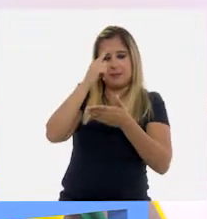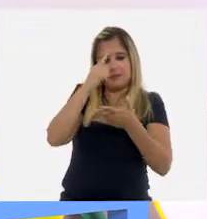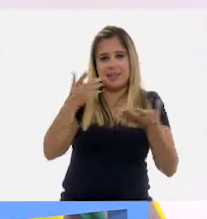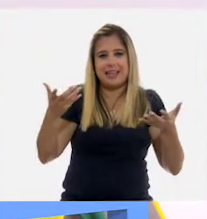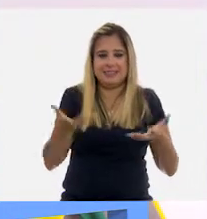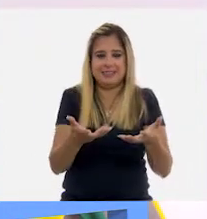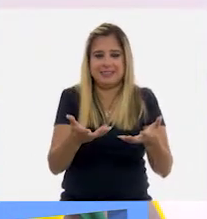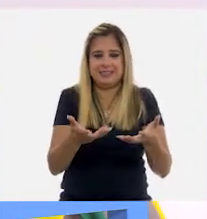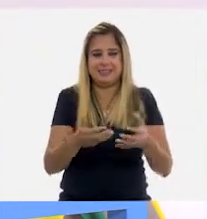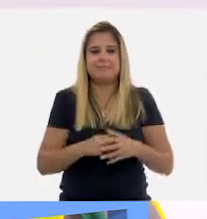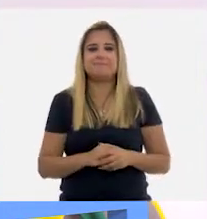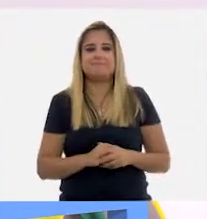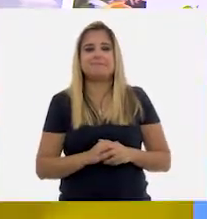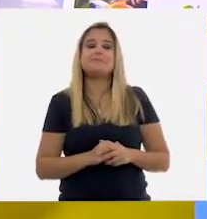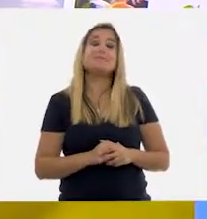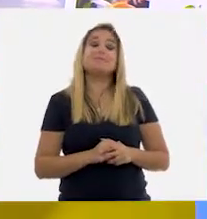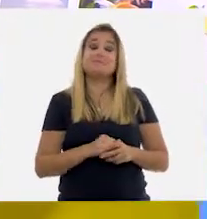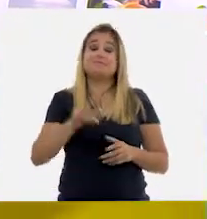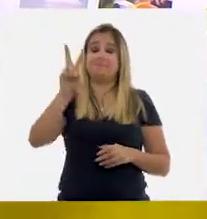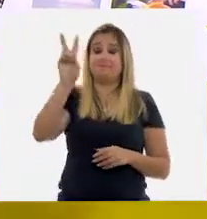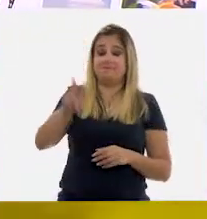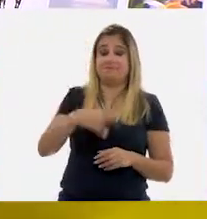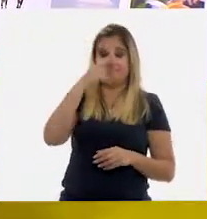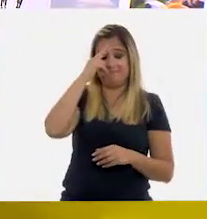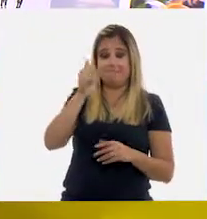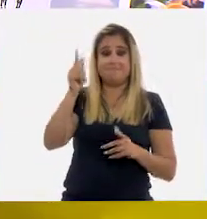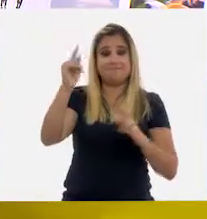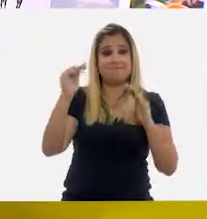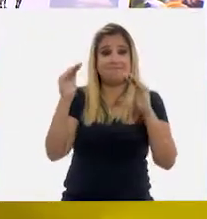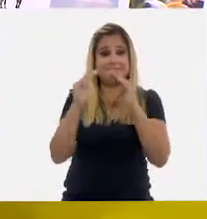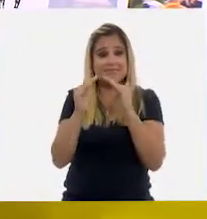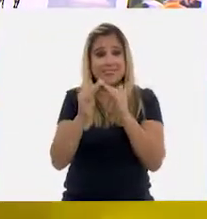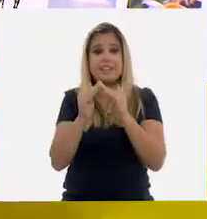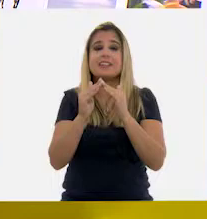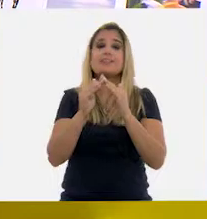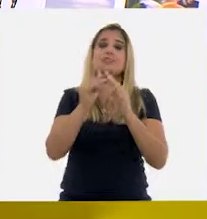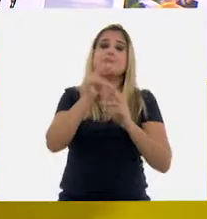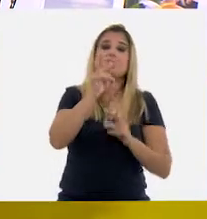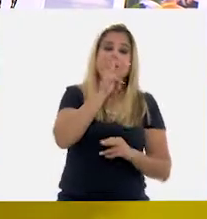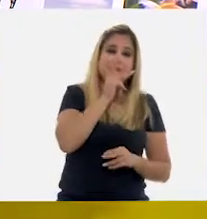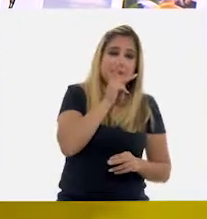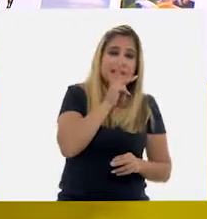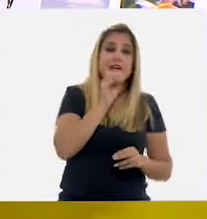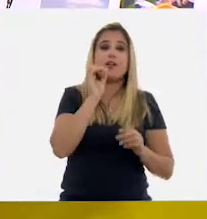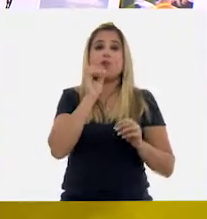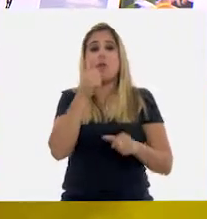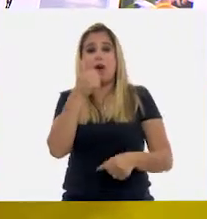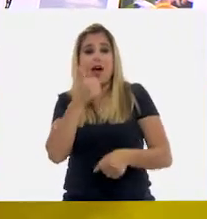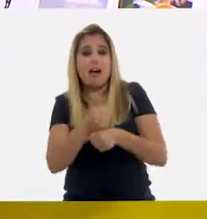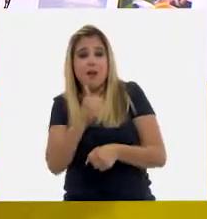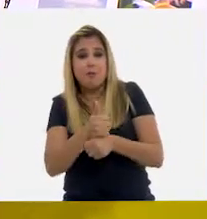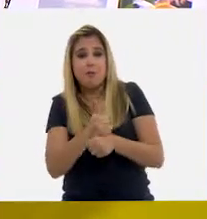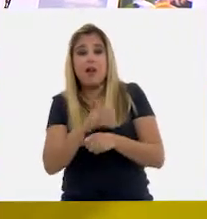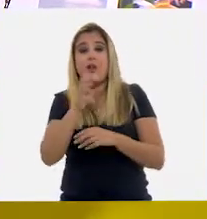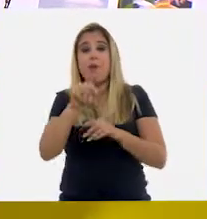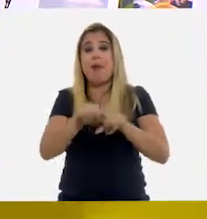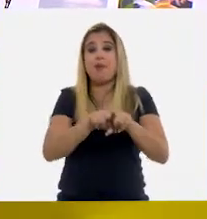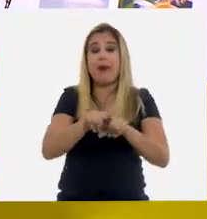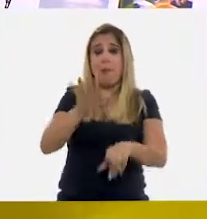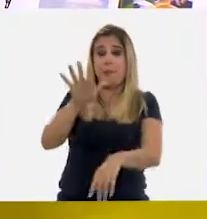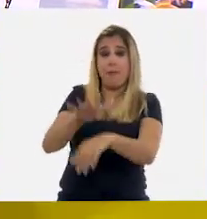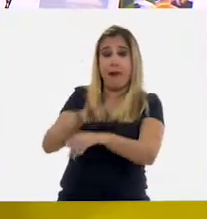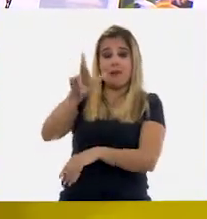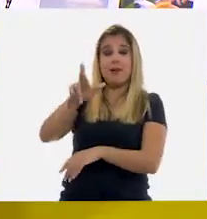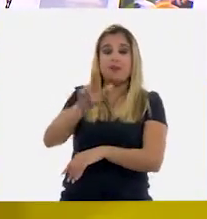esta actividad. Cierto. Siempre en casa, ya sean nuestros papás o nuestros abuelos o nuestros hermanos